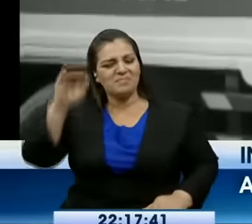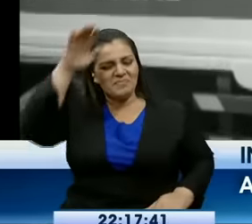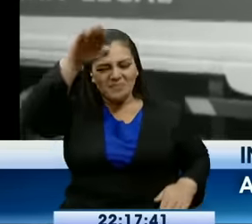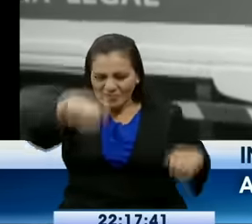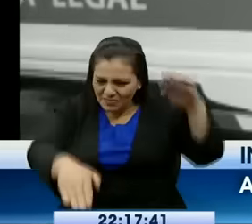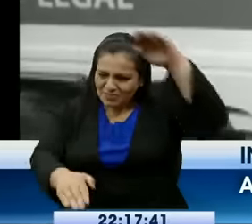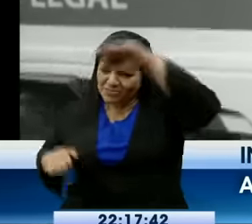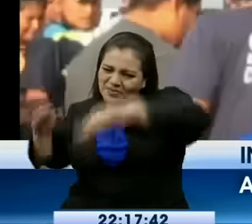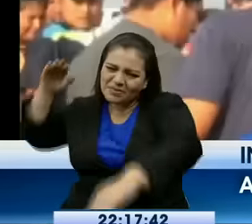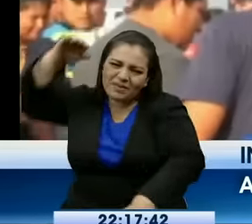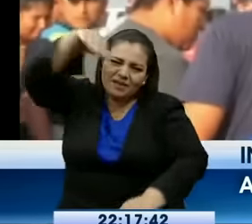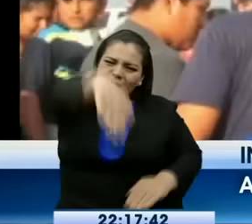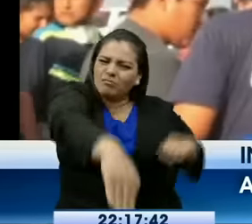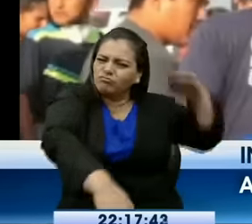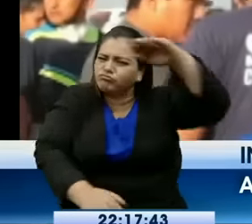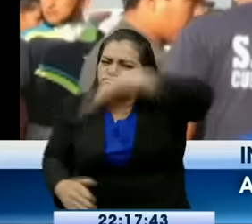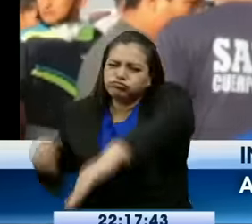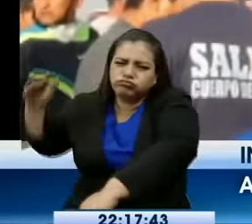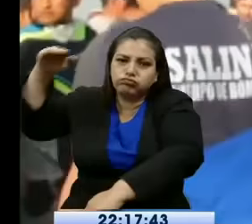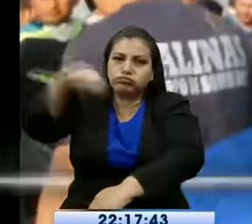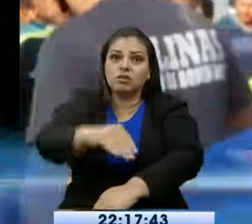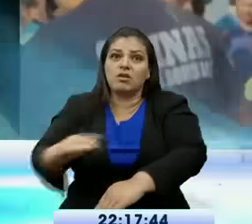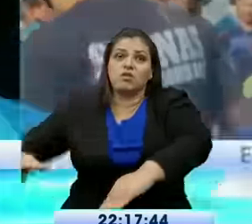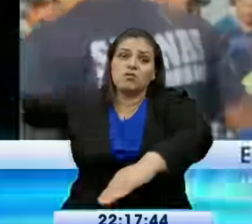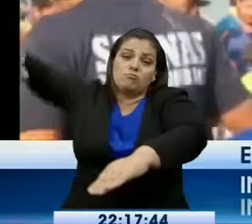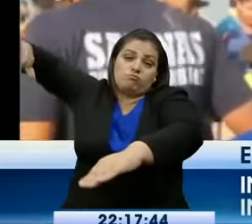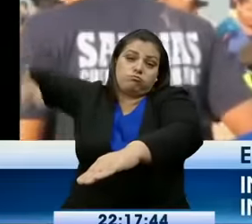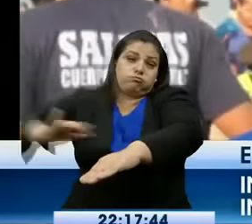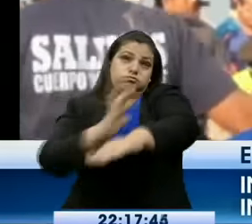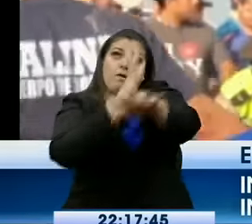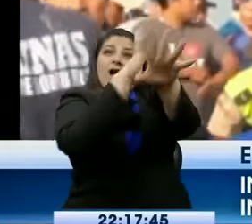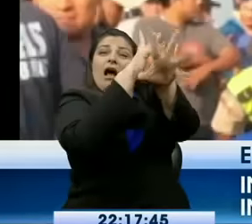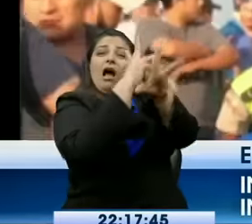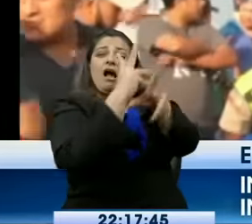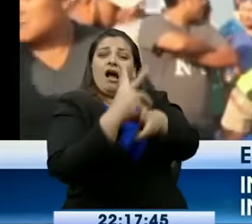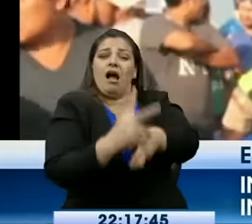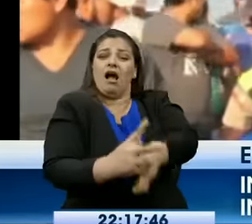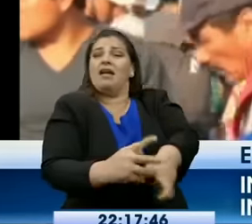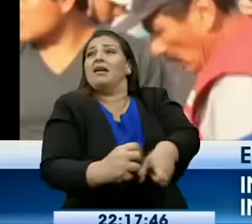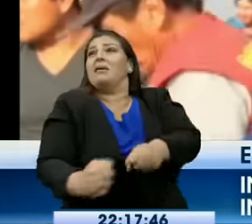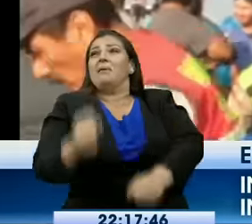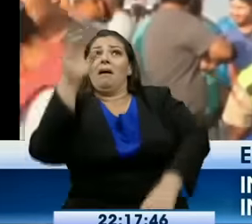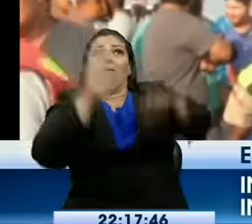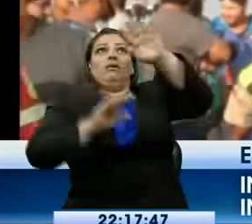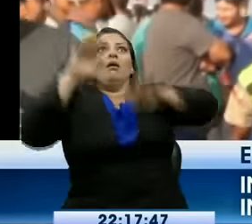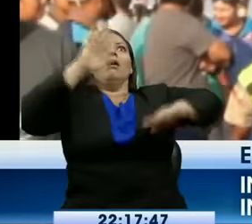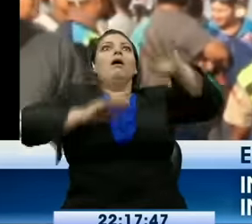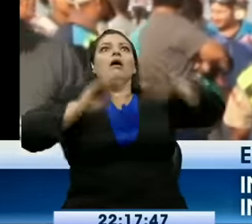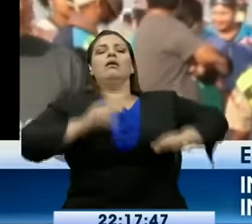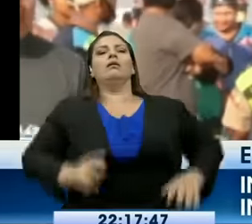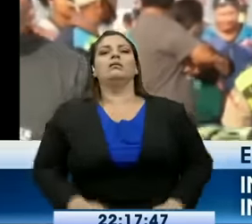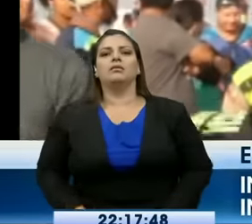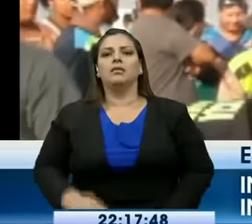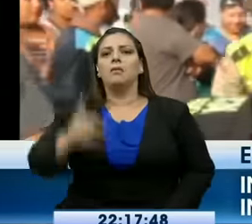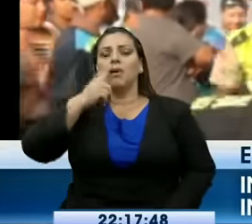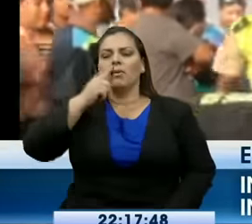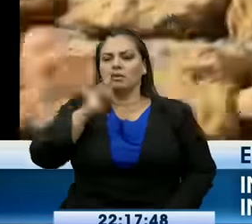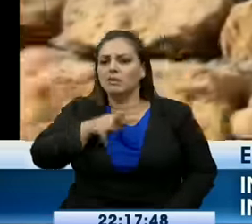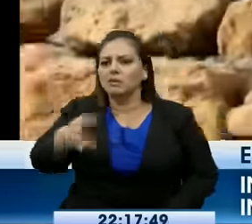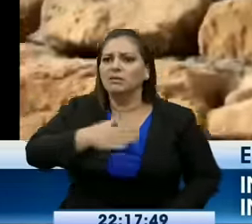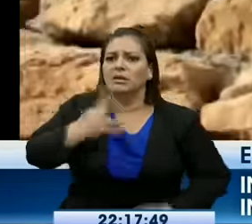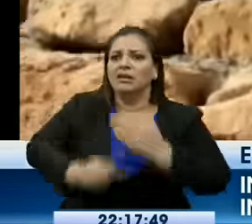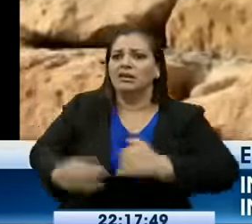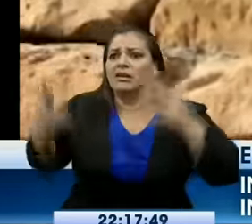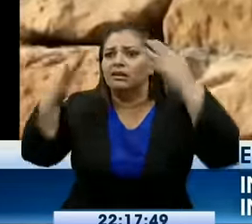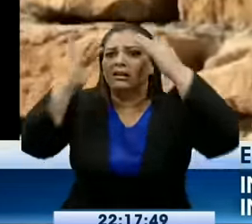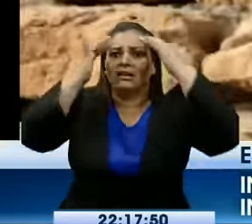hacia adentro y una de las olas se la había arrastrado mar adentro. Y el señor padre, por tratar de salvarla, también se había ahogado.